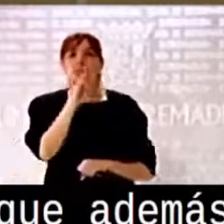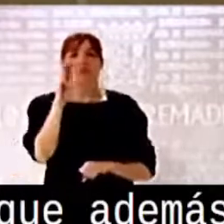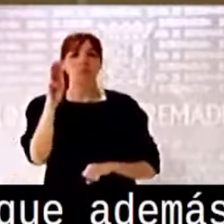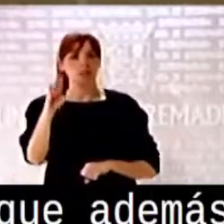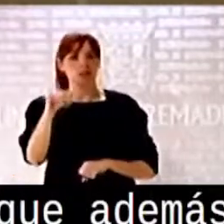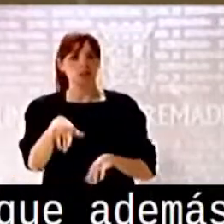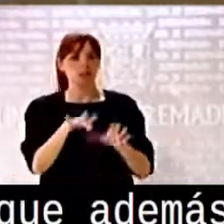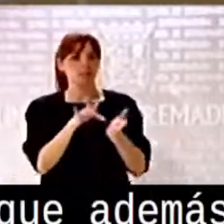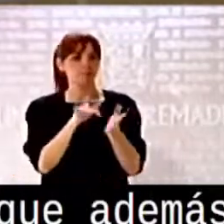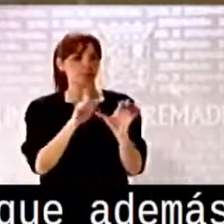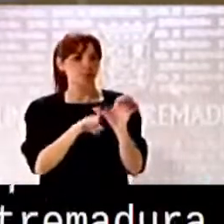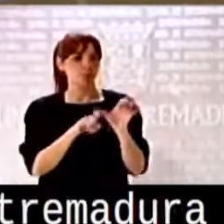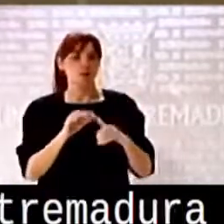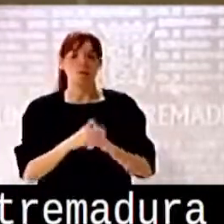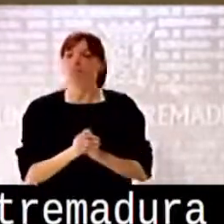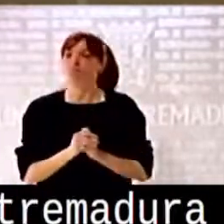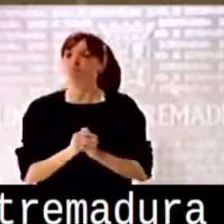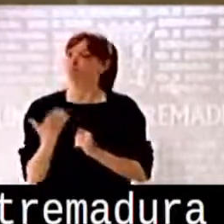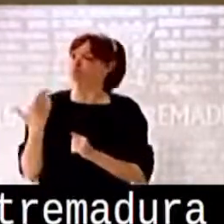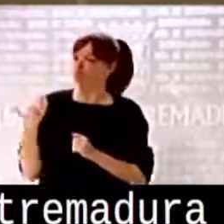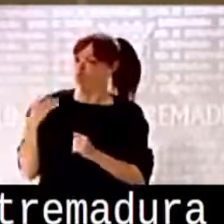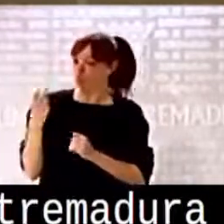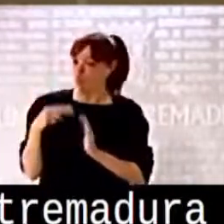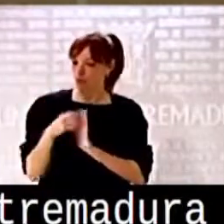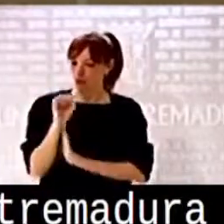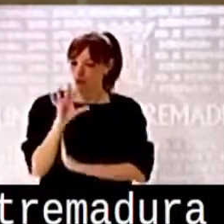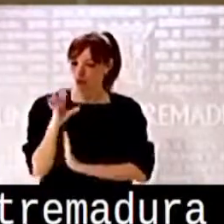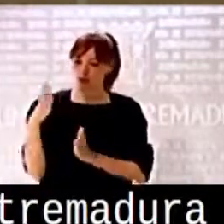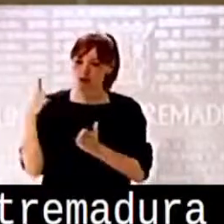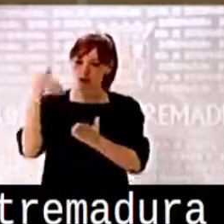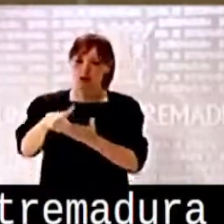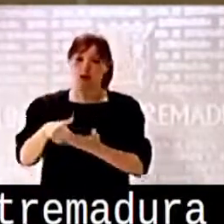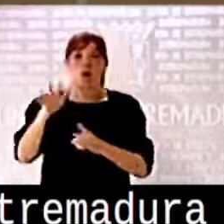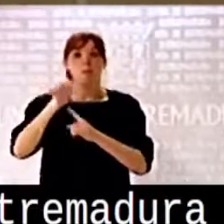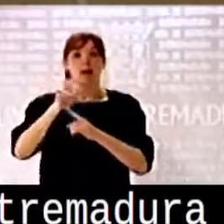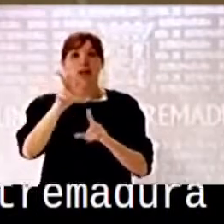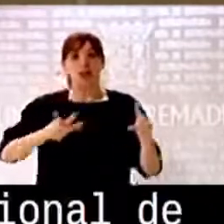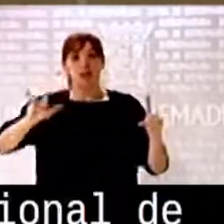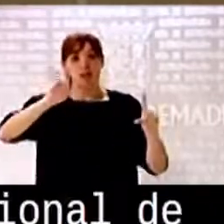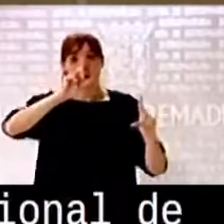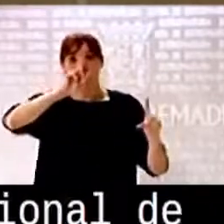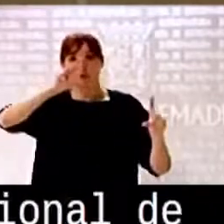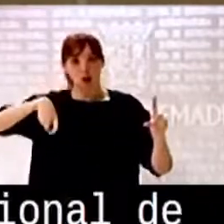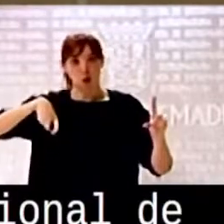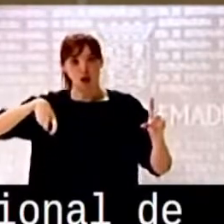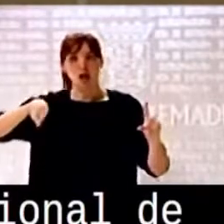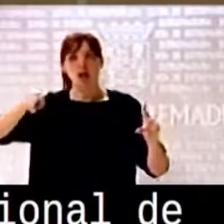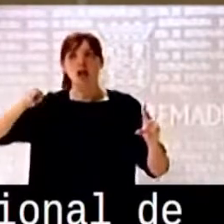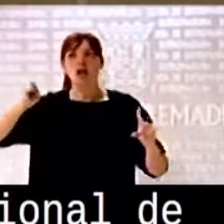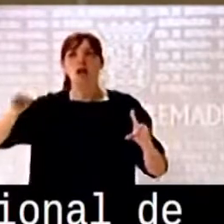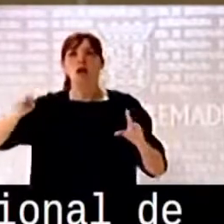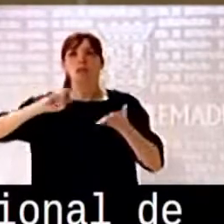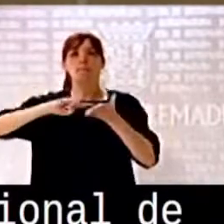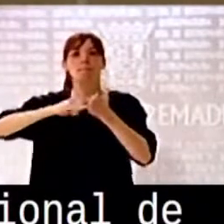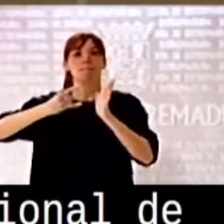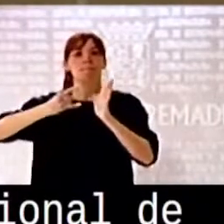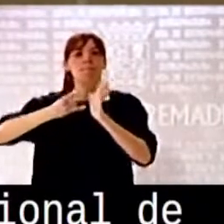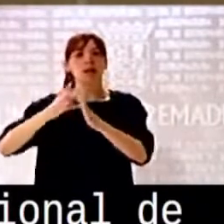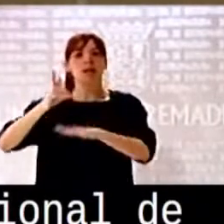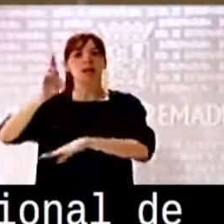en Extremadura, desde el año 2014 en el Parque Nacional de Monfragüe tiene un plan